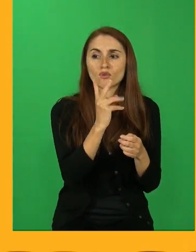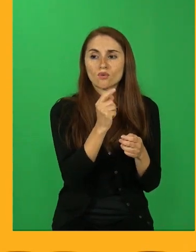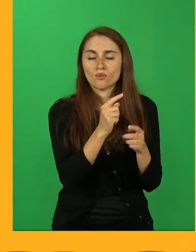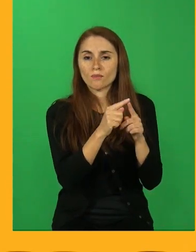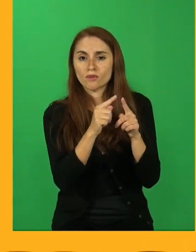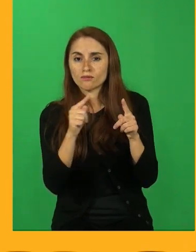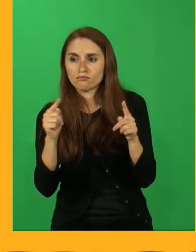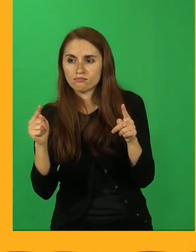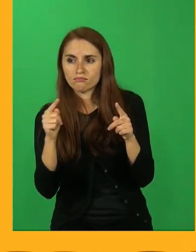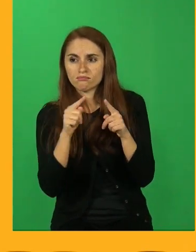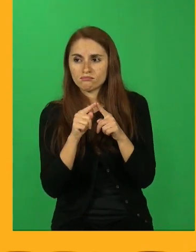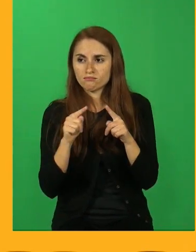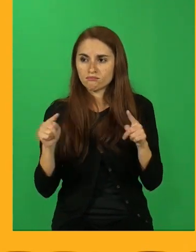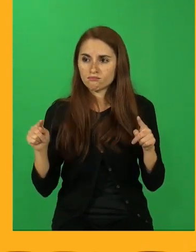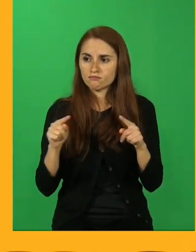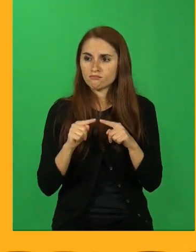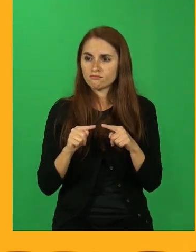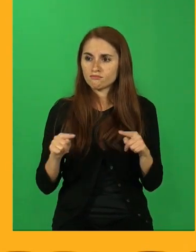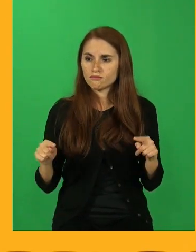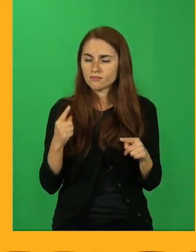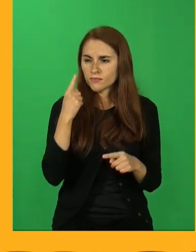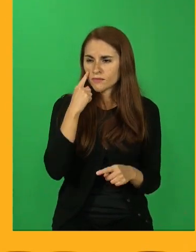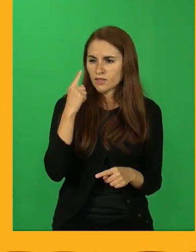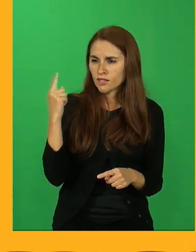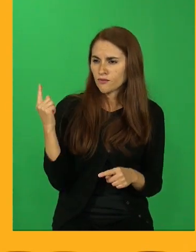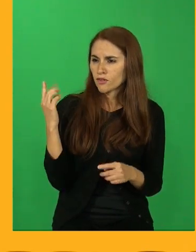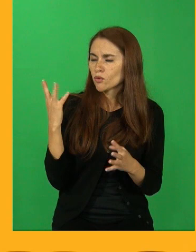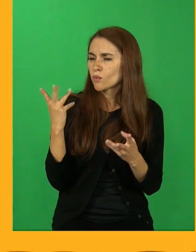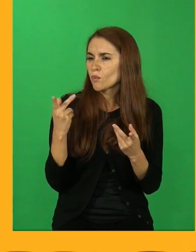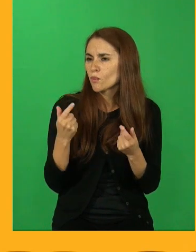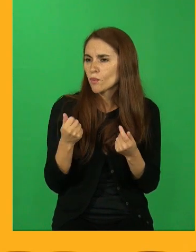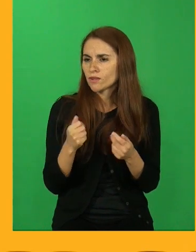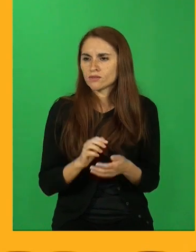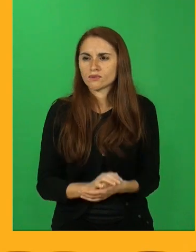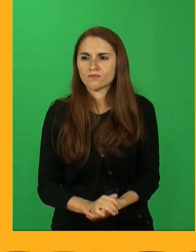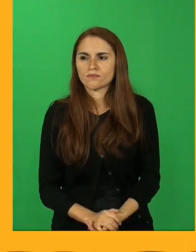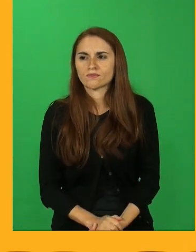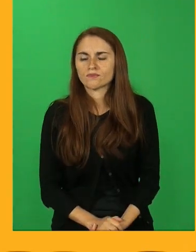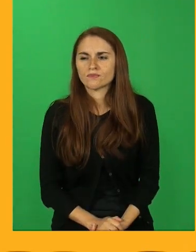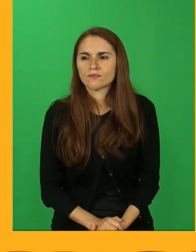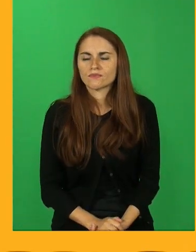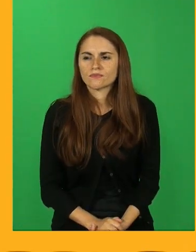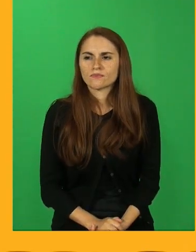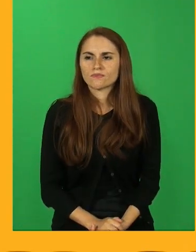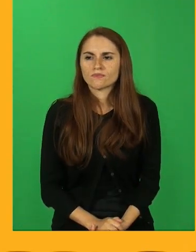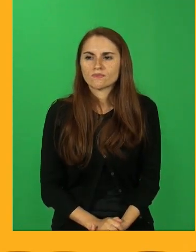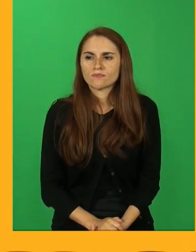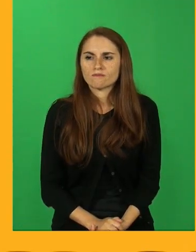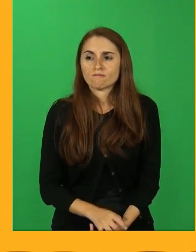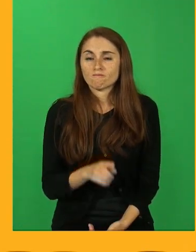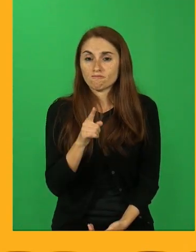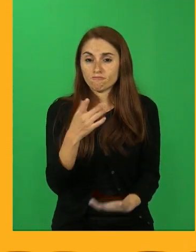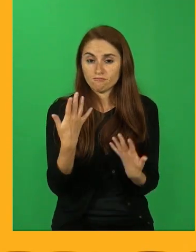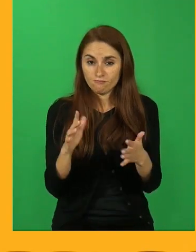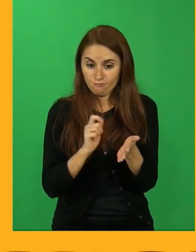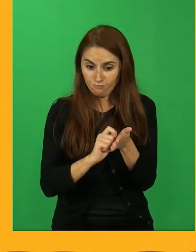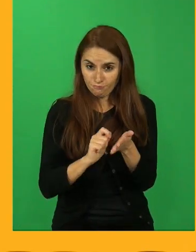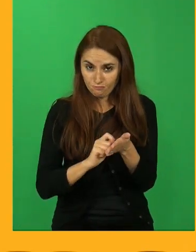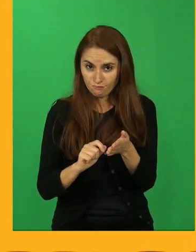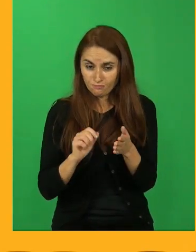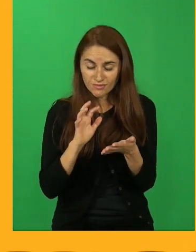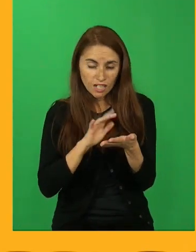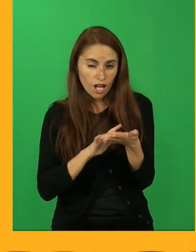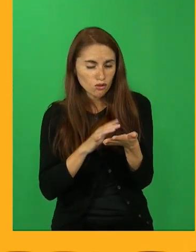a 5, 6 múltiplos, ¿no es cierto?, de cada número. Veamos entonces, ya lo tienes listo, lo